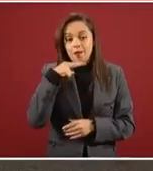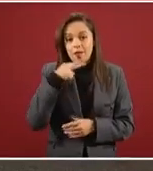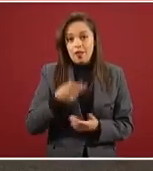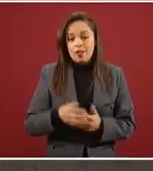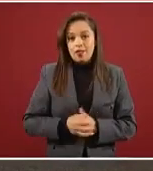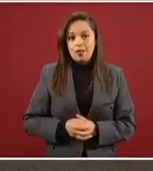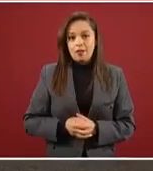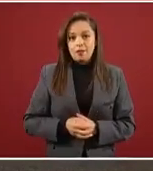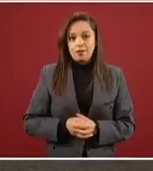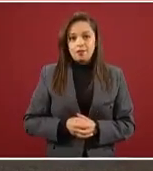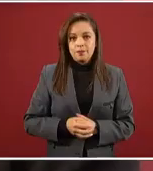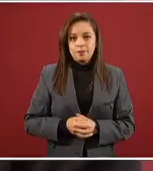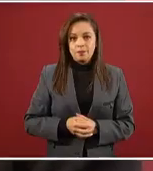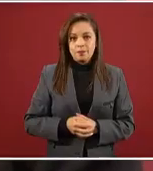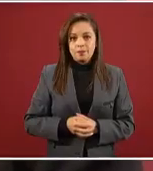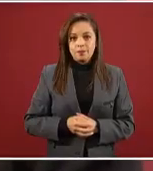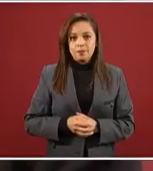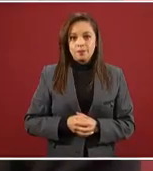sin